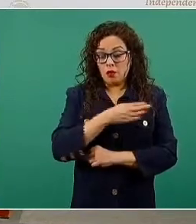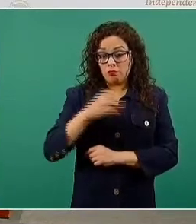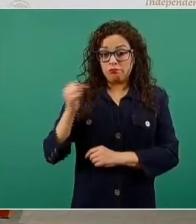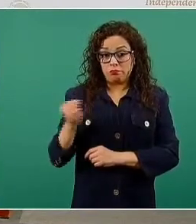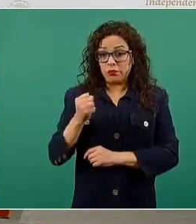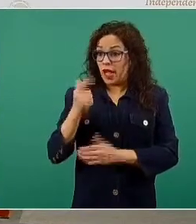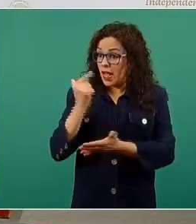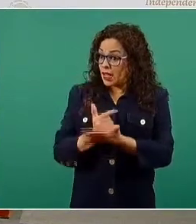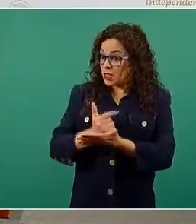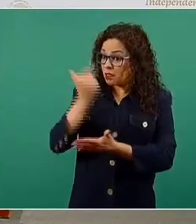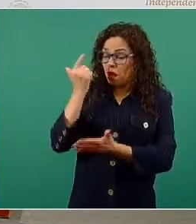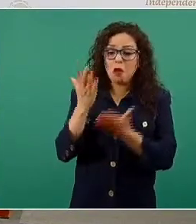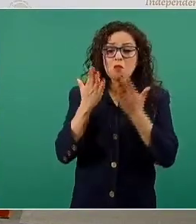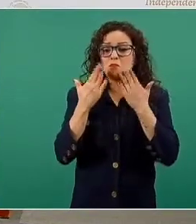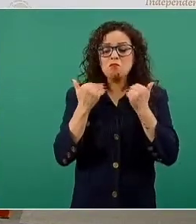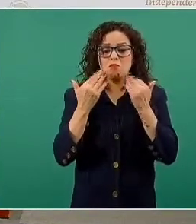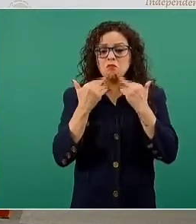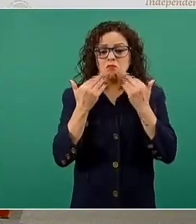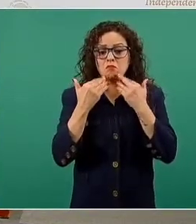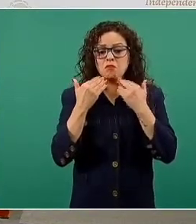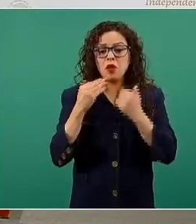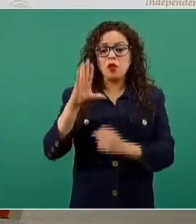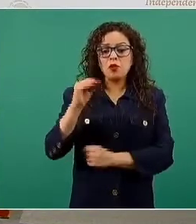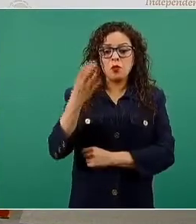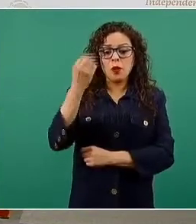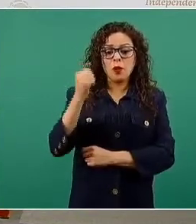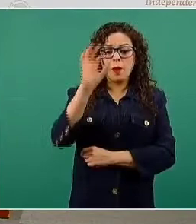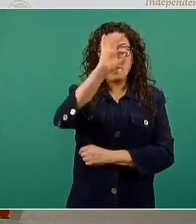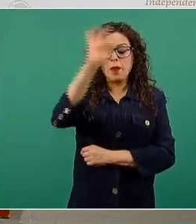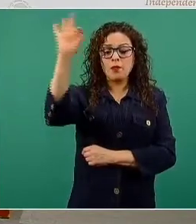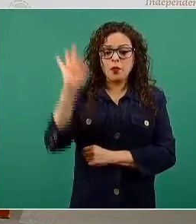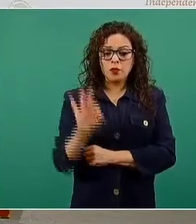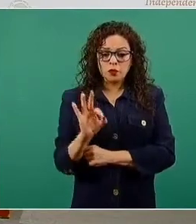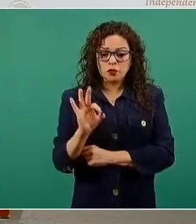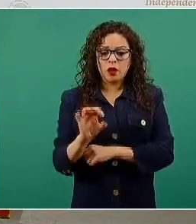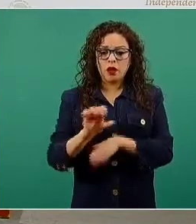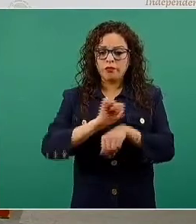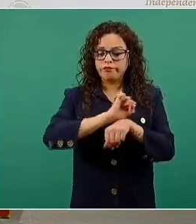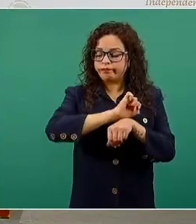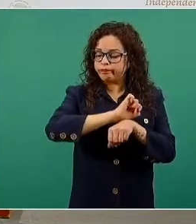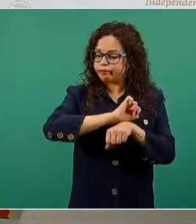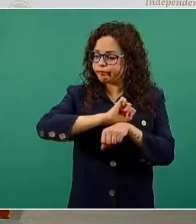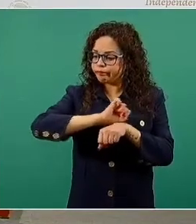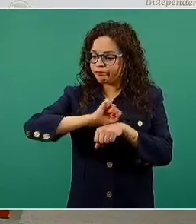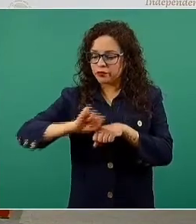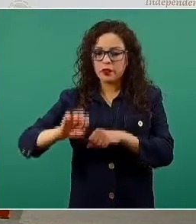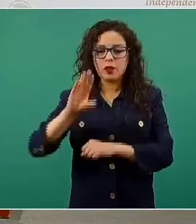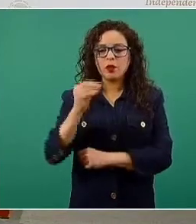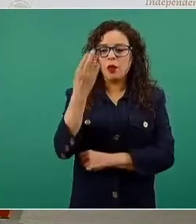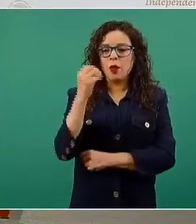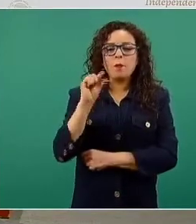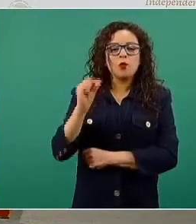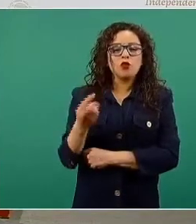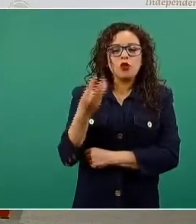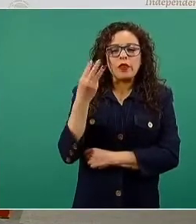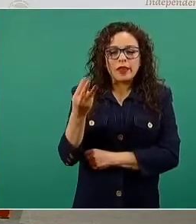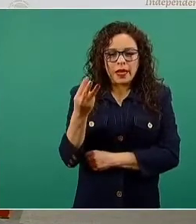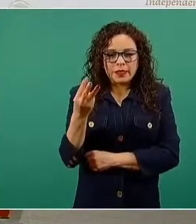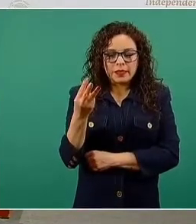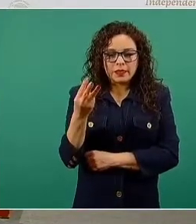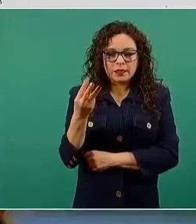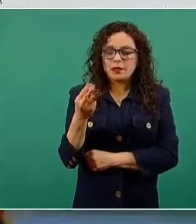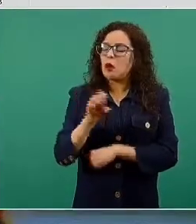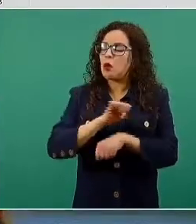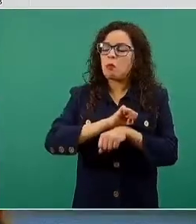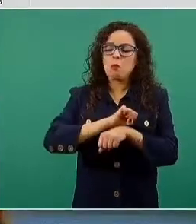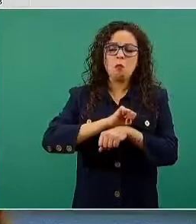consideración, son más del 99% casos leves, 99.3 para ser exactos, son casos